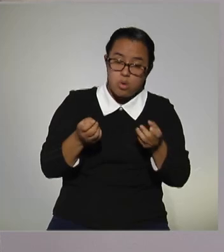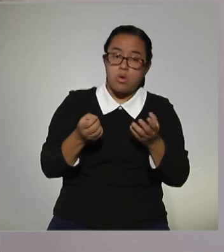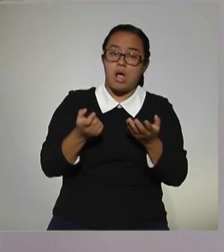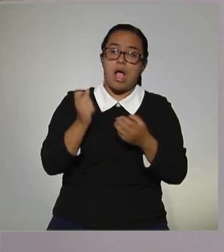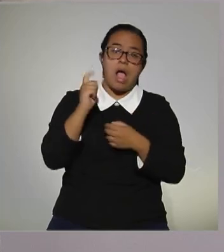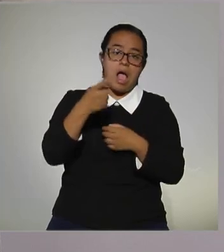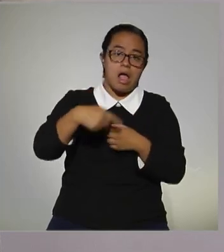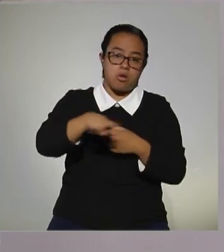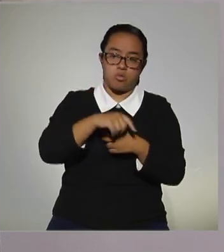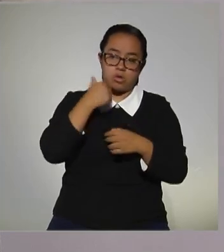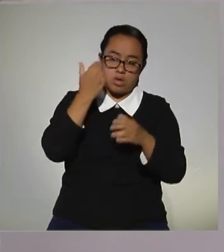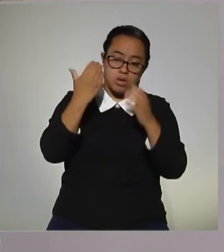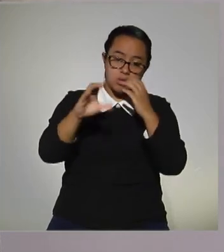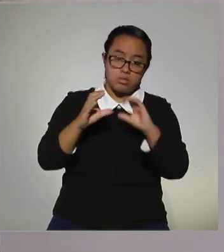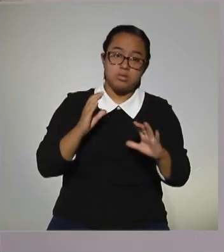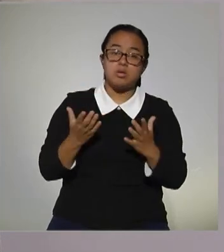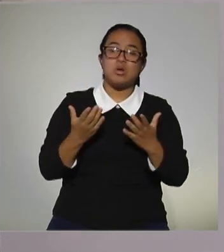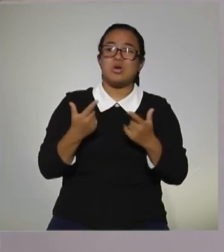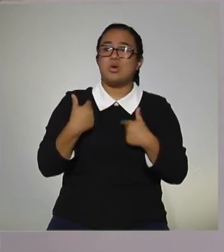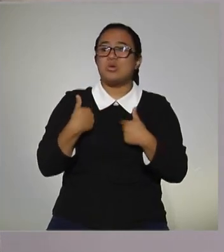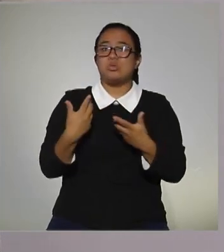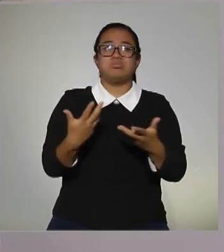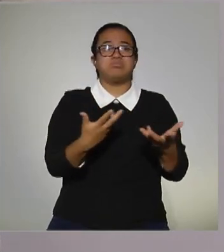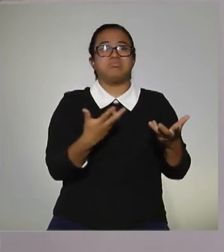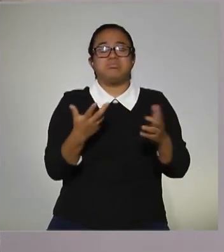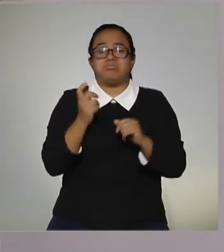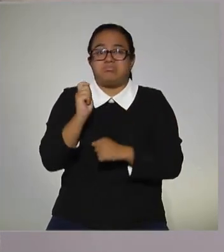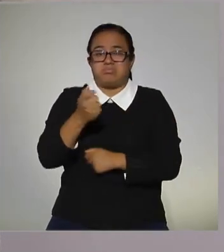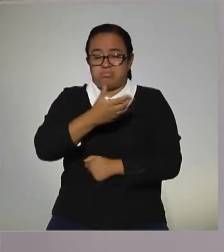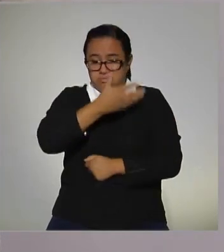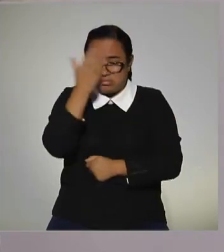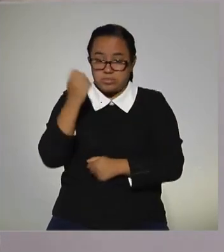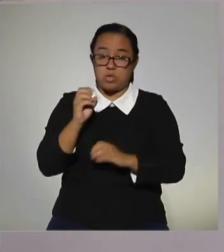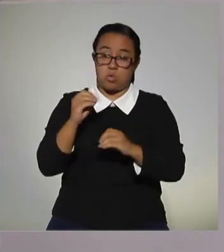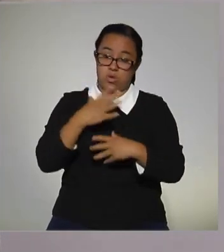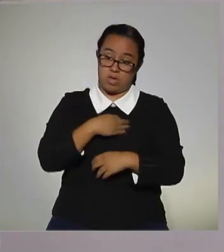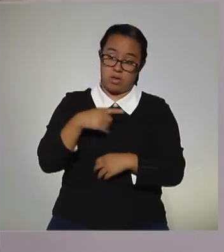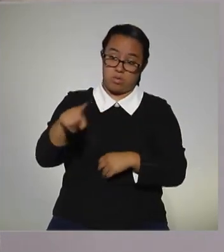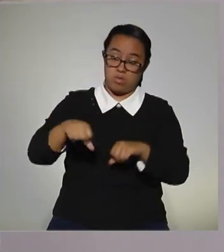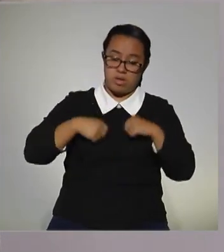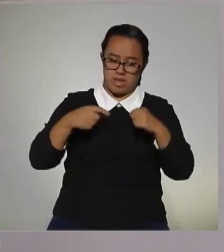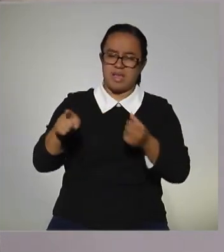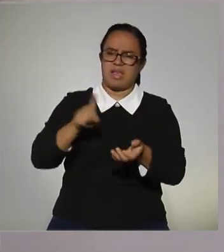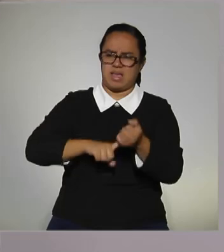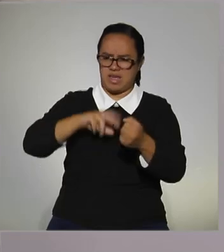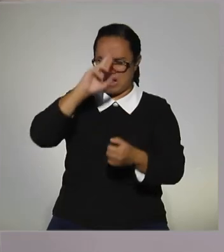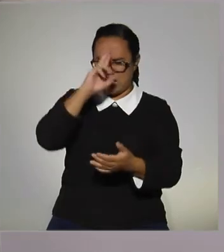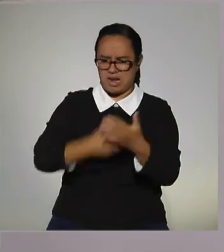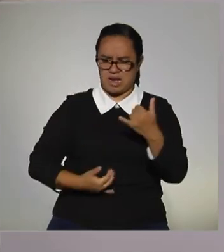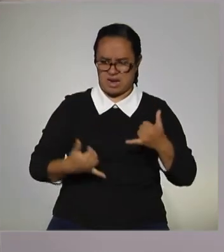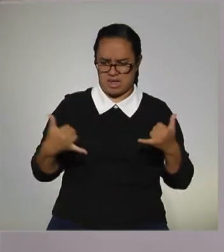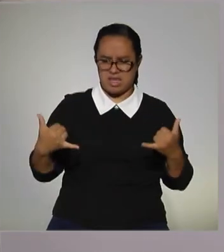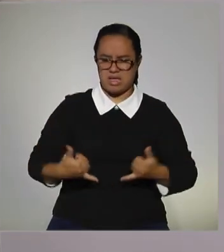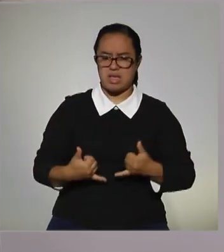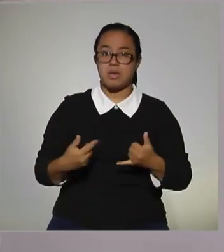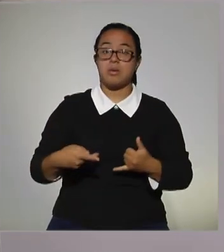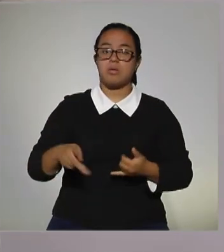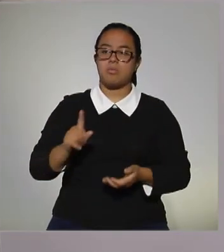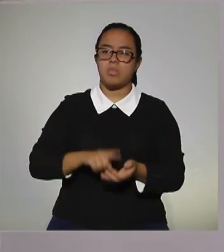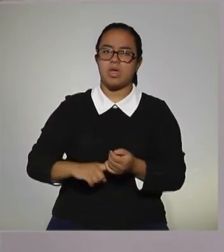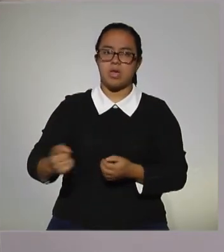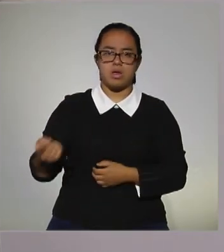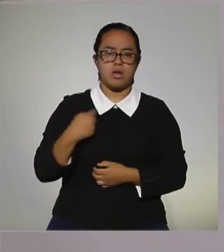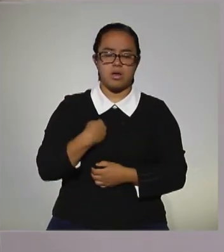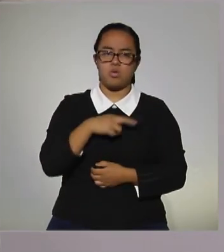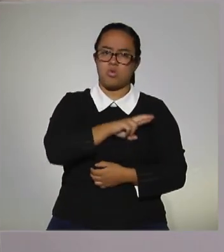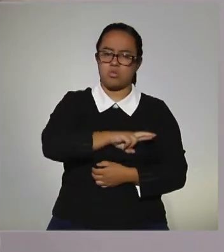compartir con nosotros? ¿No saben qué hacer? ¿Tienen hijos adolescentes que además de la rebeldía sienten que hay enojo hacia